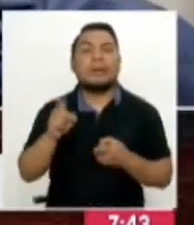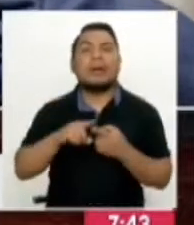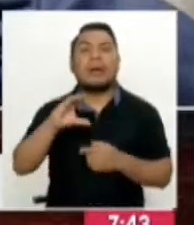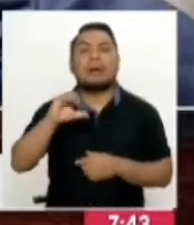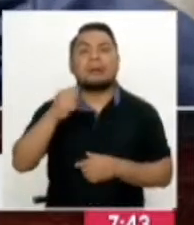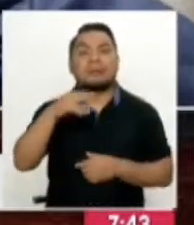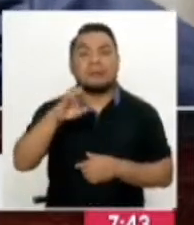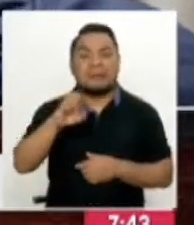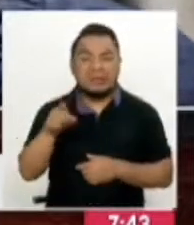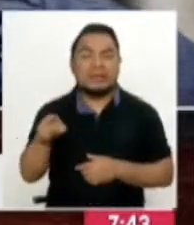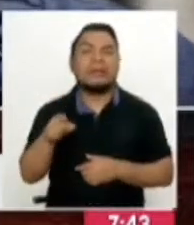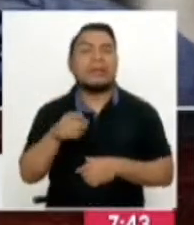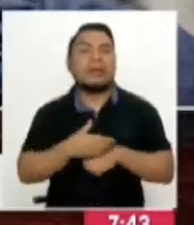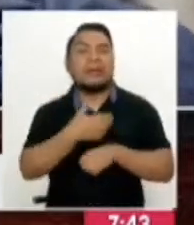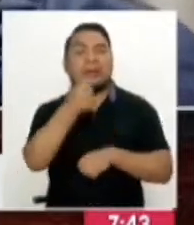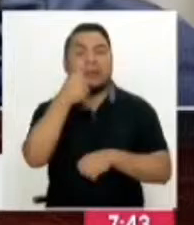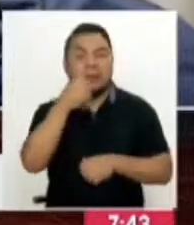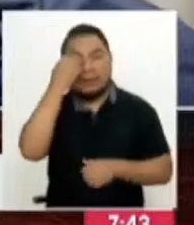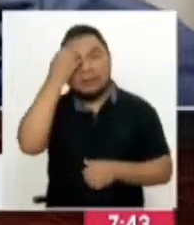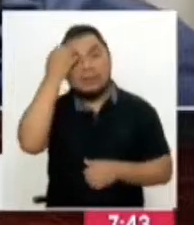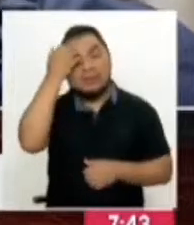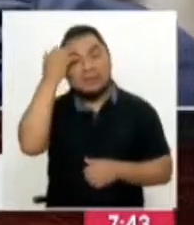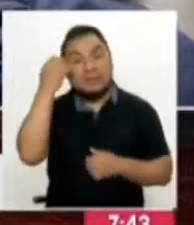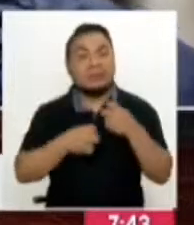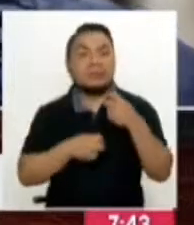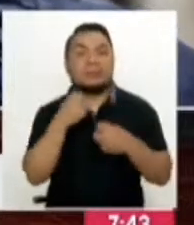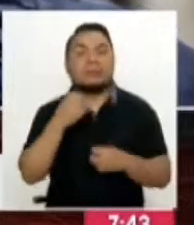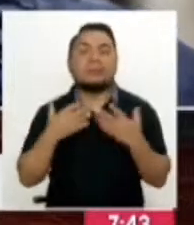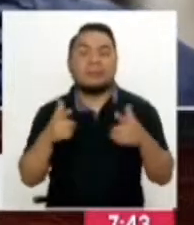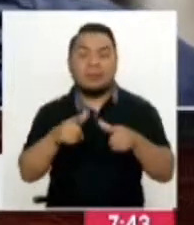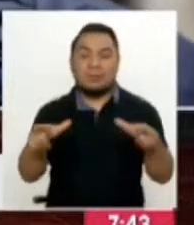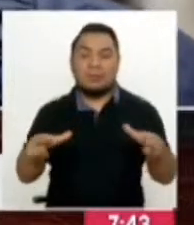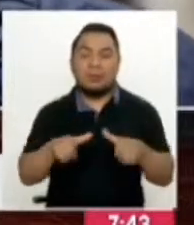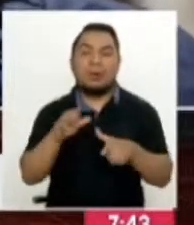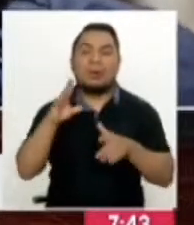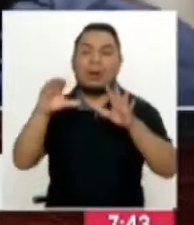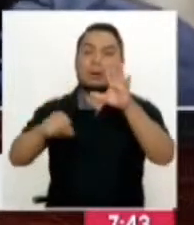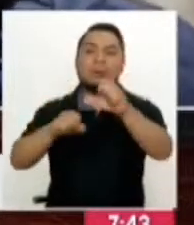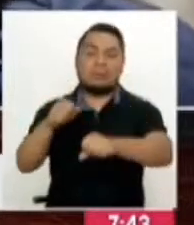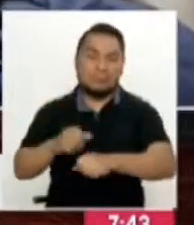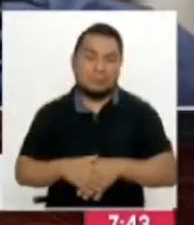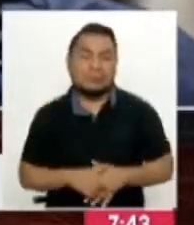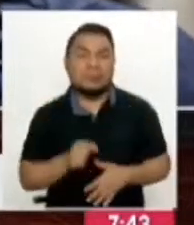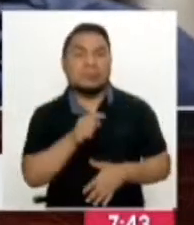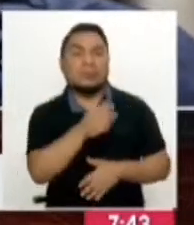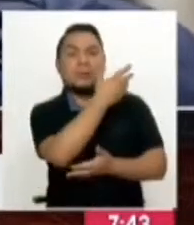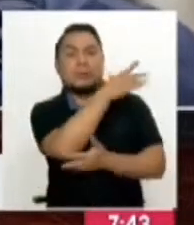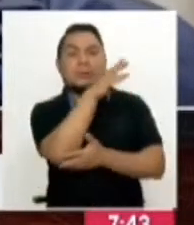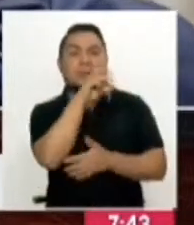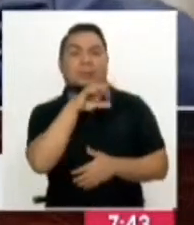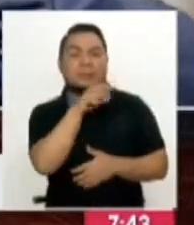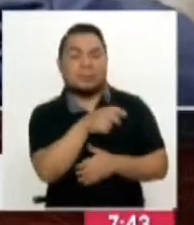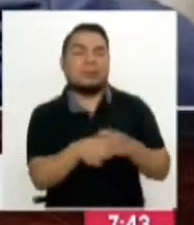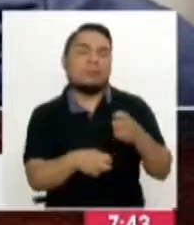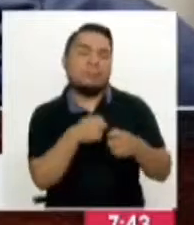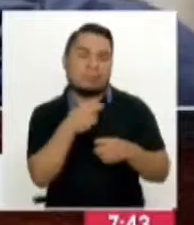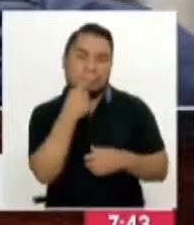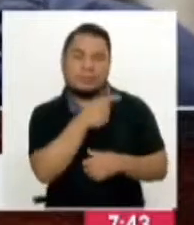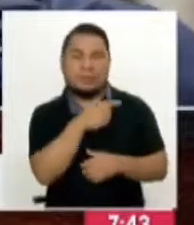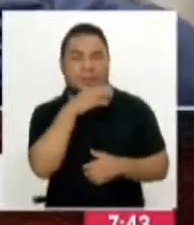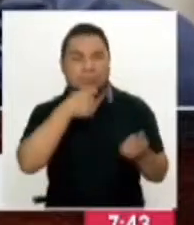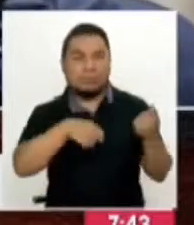Cañete, Ica, el departamento de Ica, tenemos problemas de tráfico de terrenos, por ejemplo. En el BRAE, obviamente, tenemos el problema